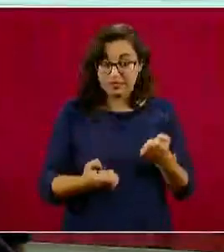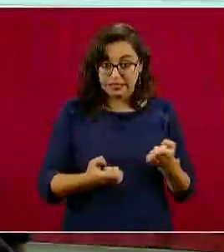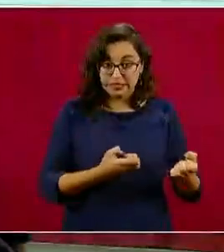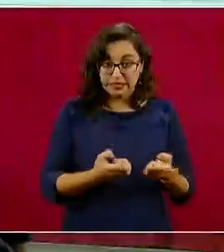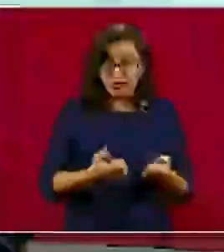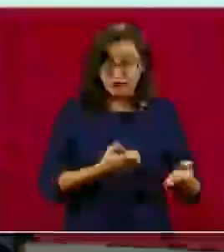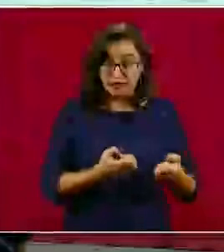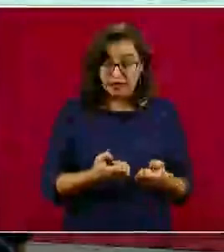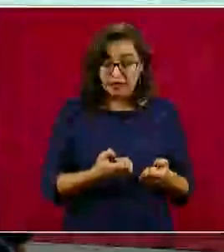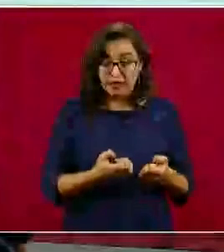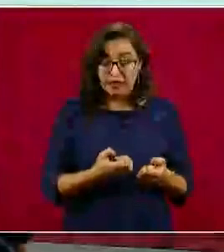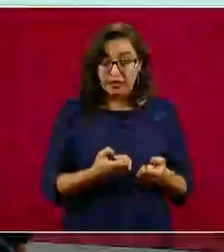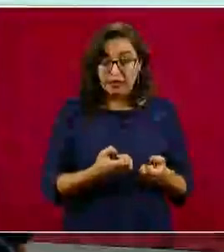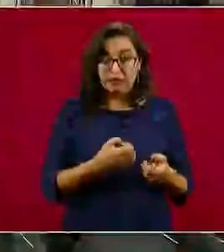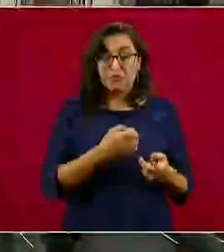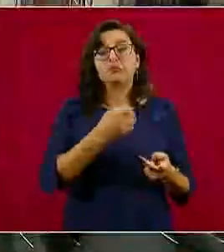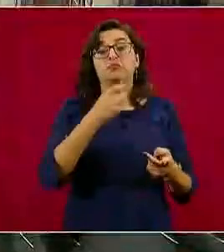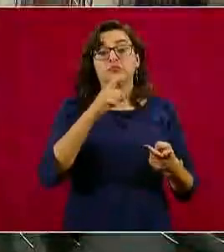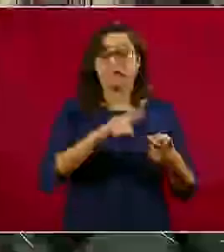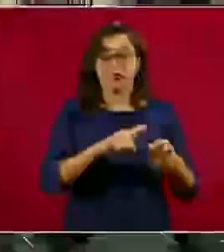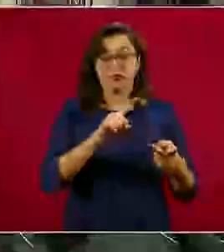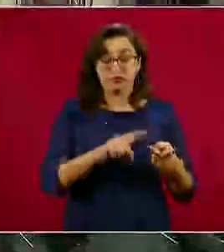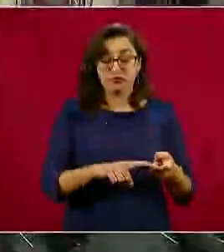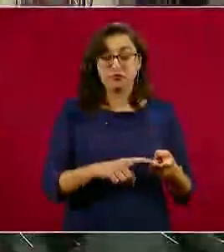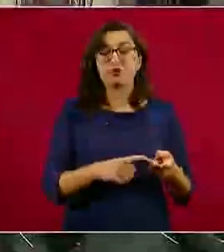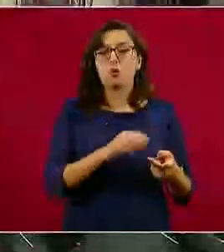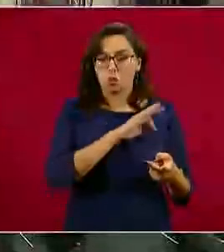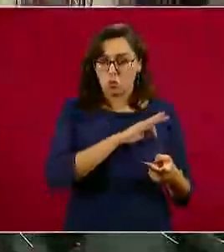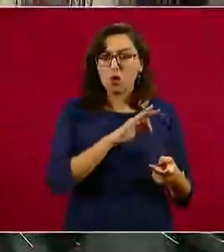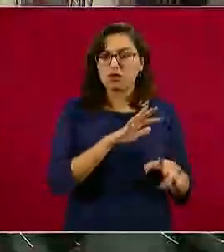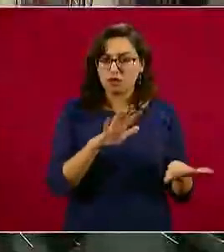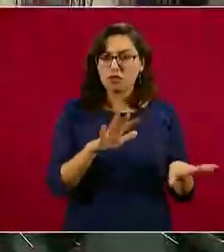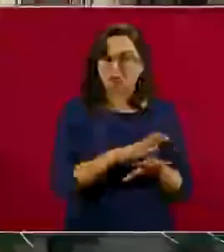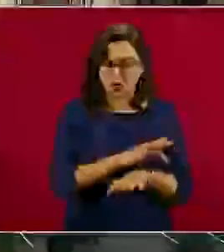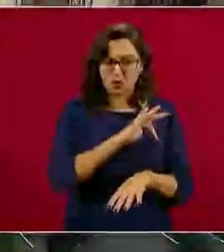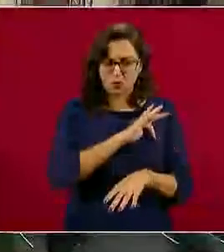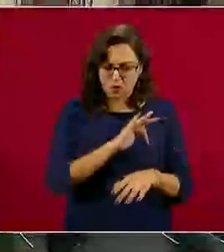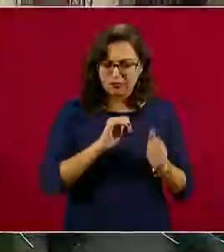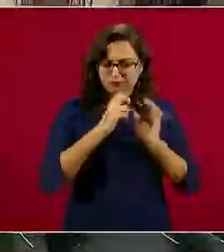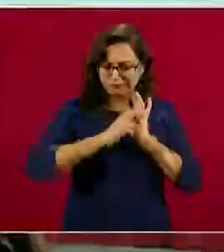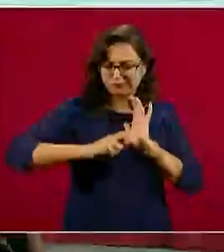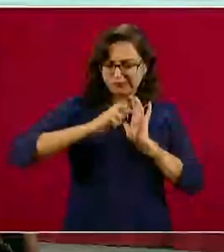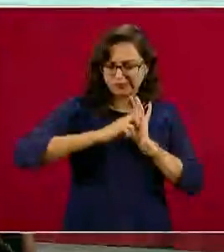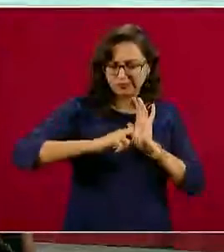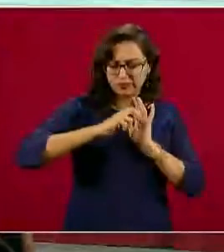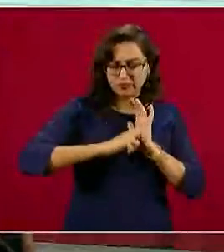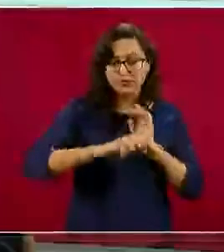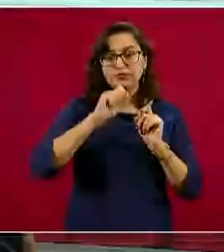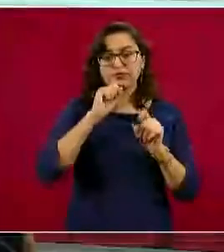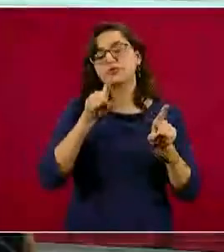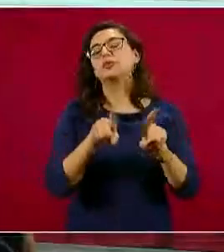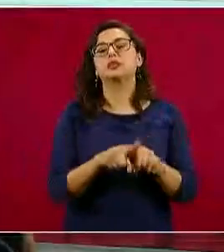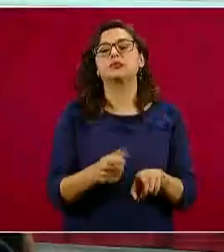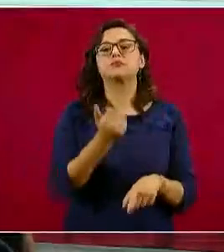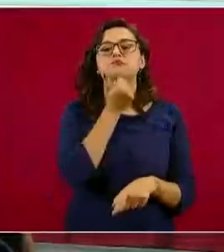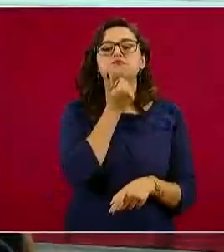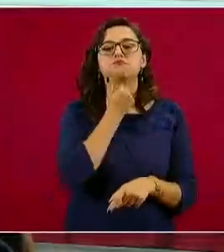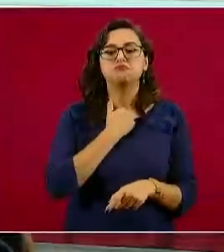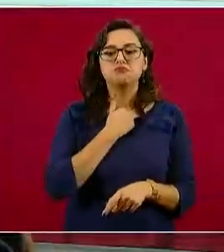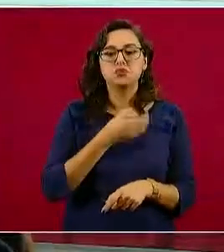y la misma inactividad física aumentan el riesgo. Y de los hábitos también, otro de los factores, alcohol, aún en